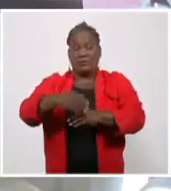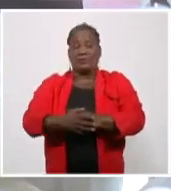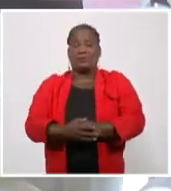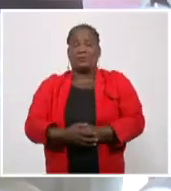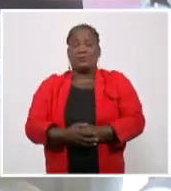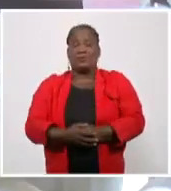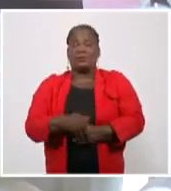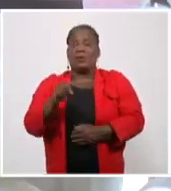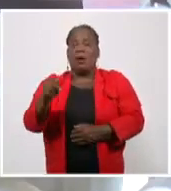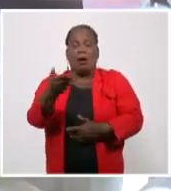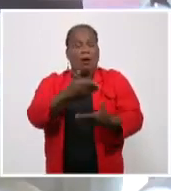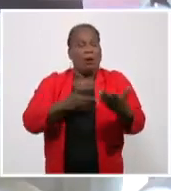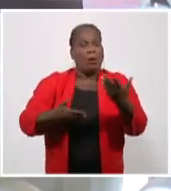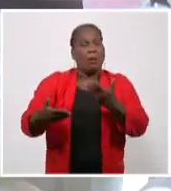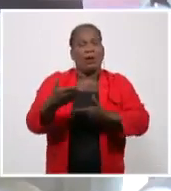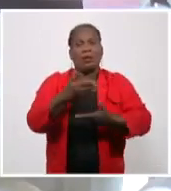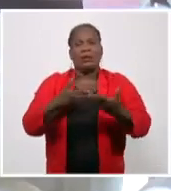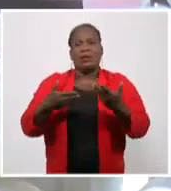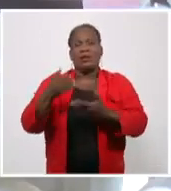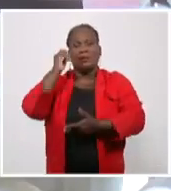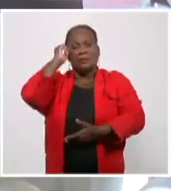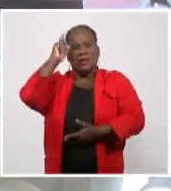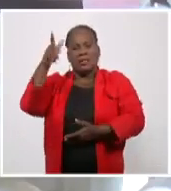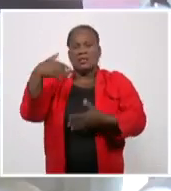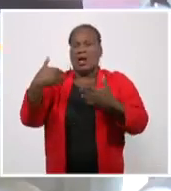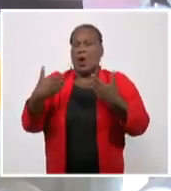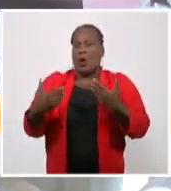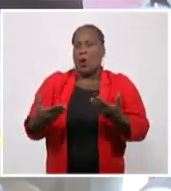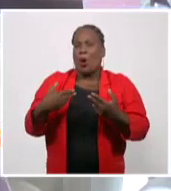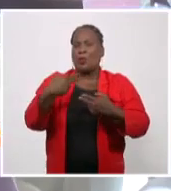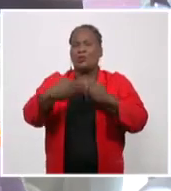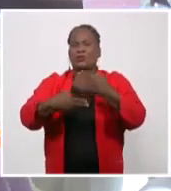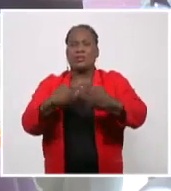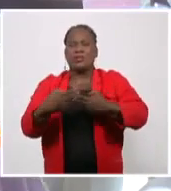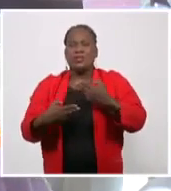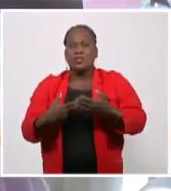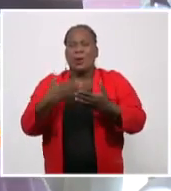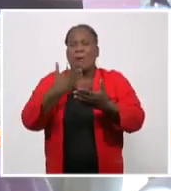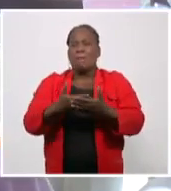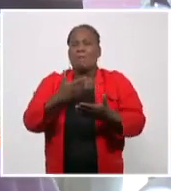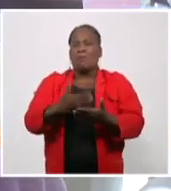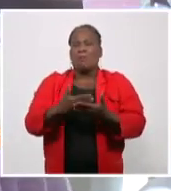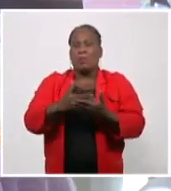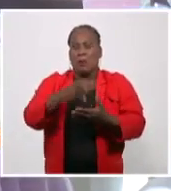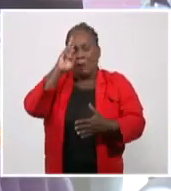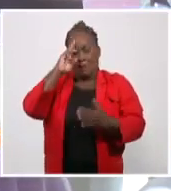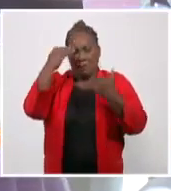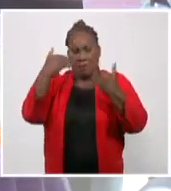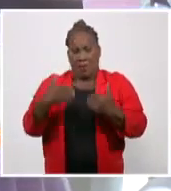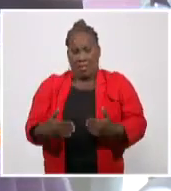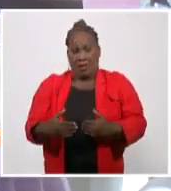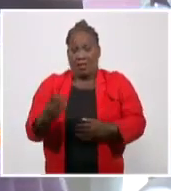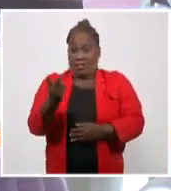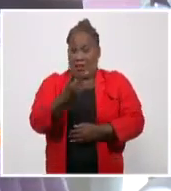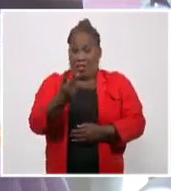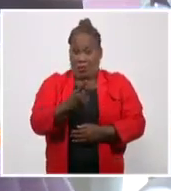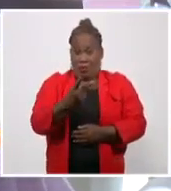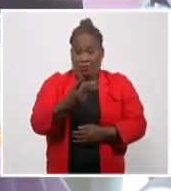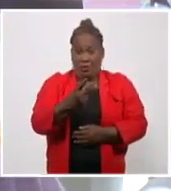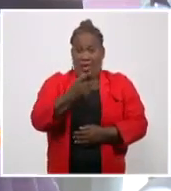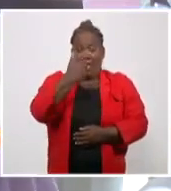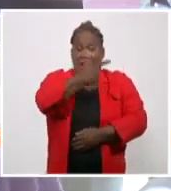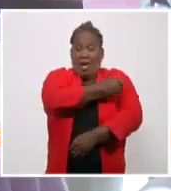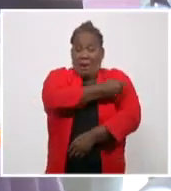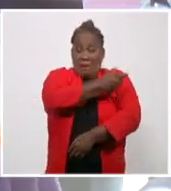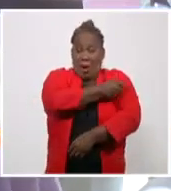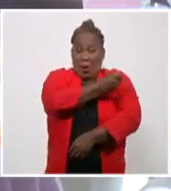la experiencia del diseño, la conducción de estudios clínicos de estos candidatos vacunales, que es una experiencia única en el